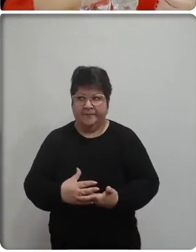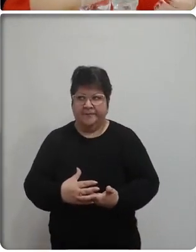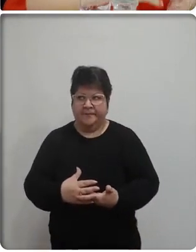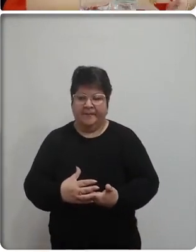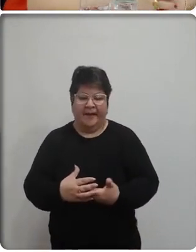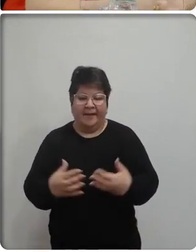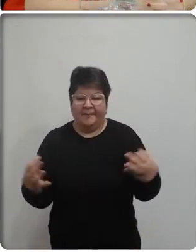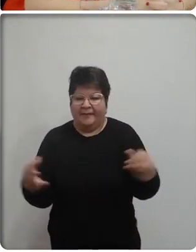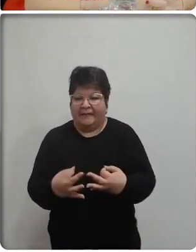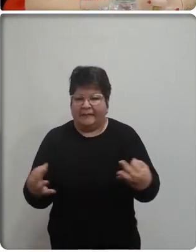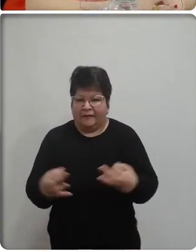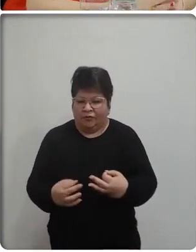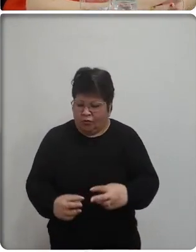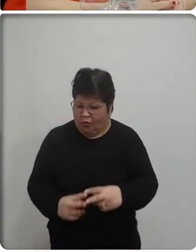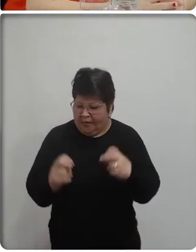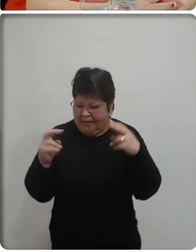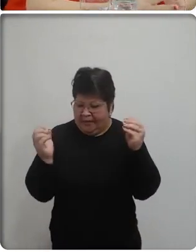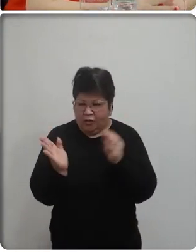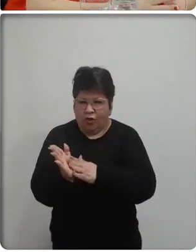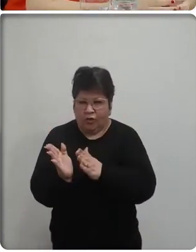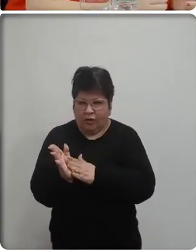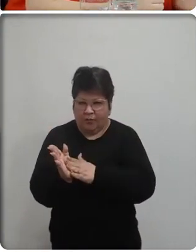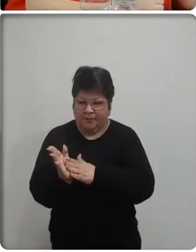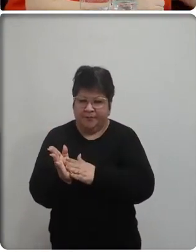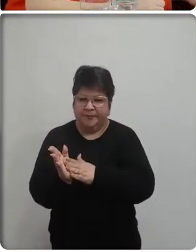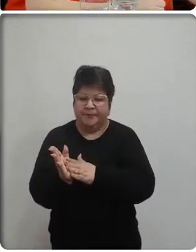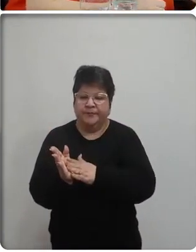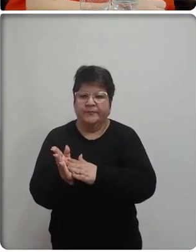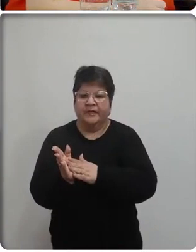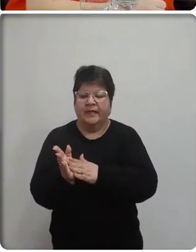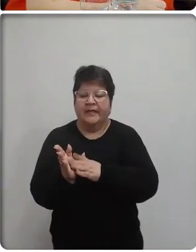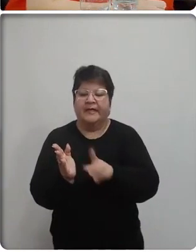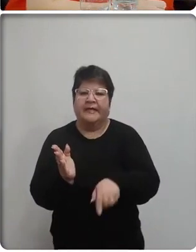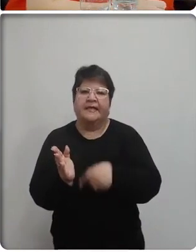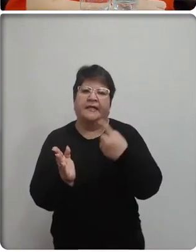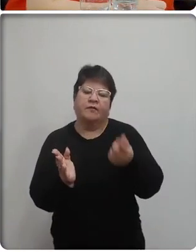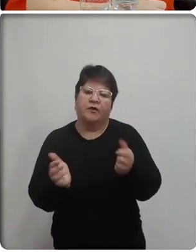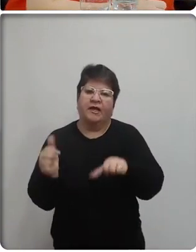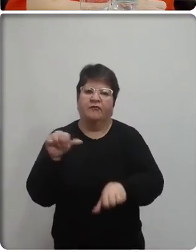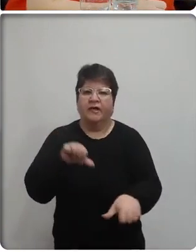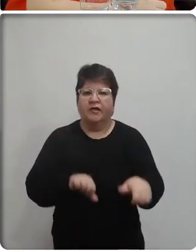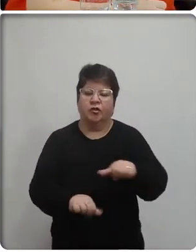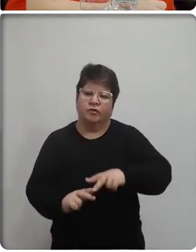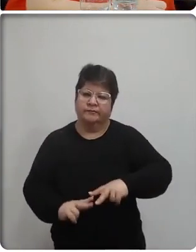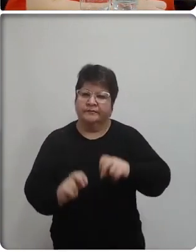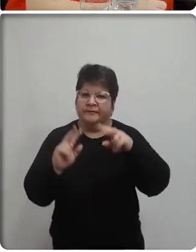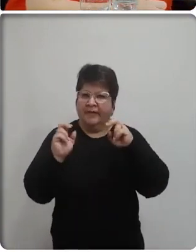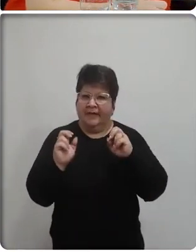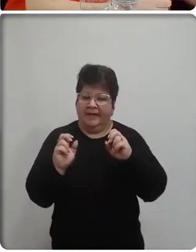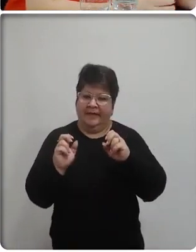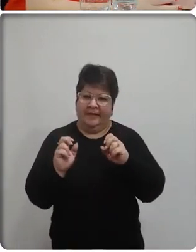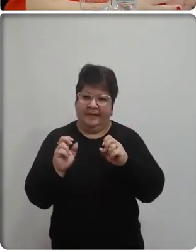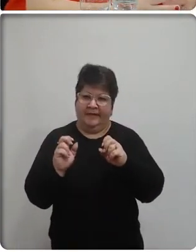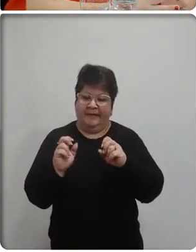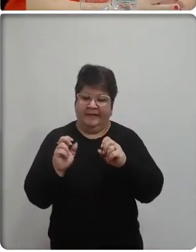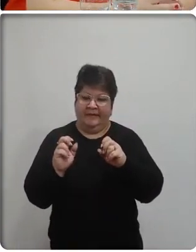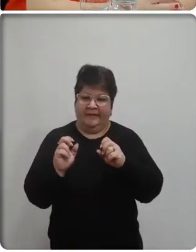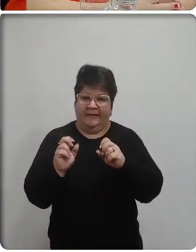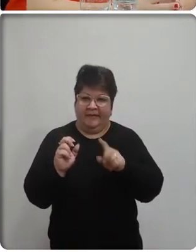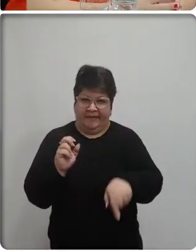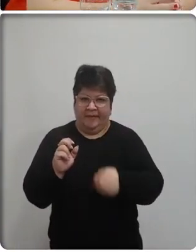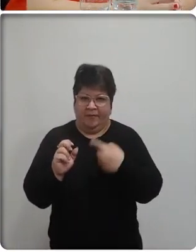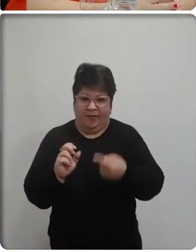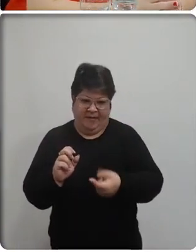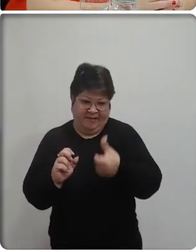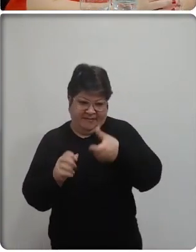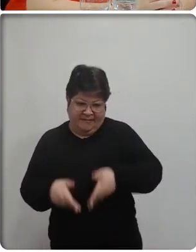más preciso. Y dentro de lo que es el laboratorio de pesquisa neonatal, que es